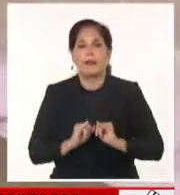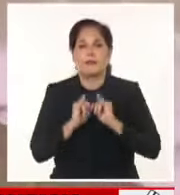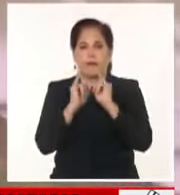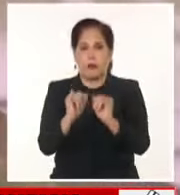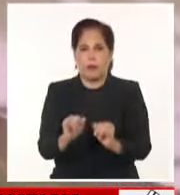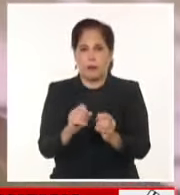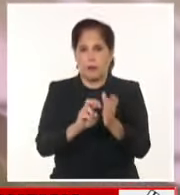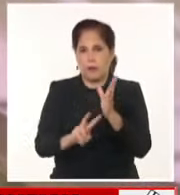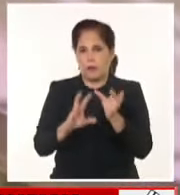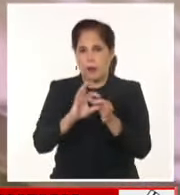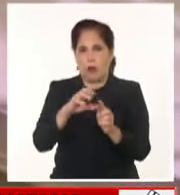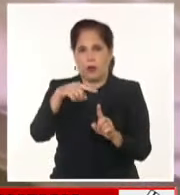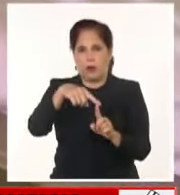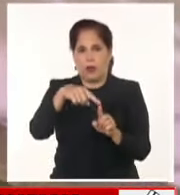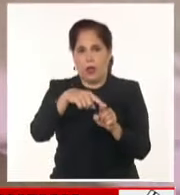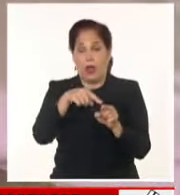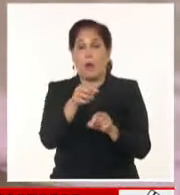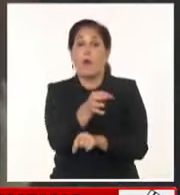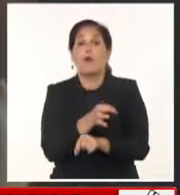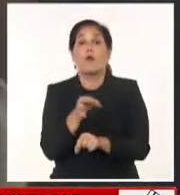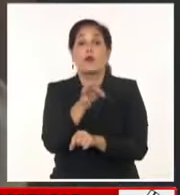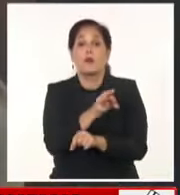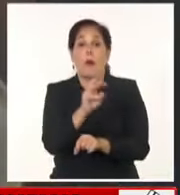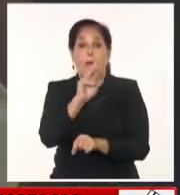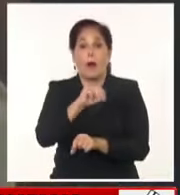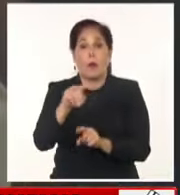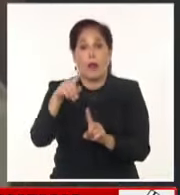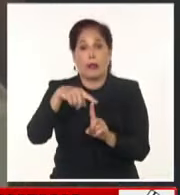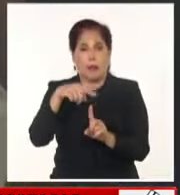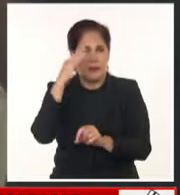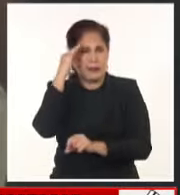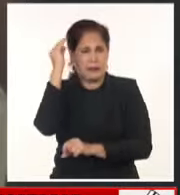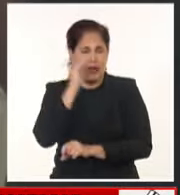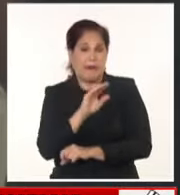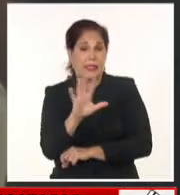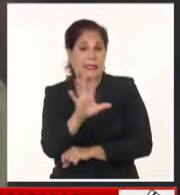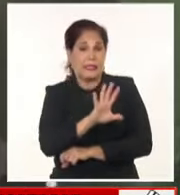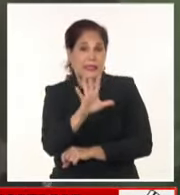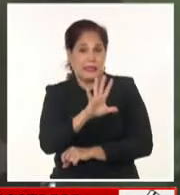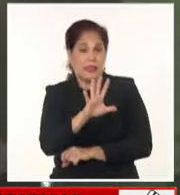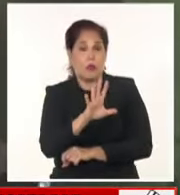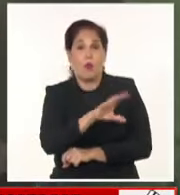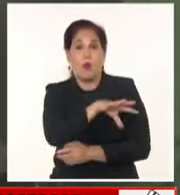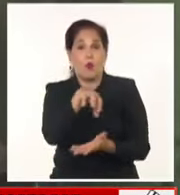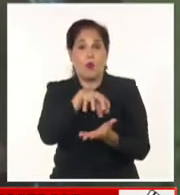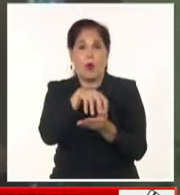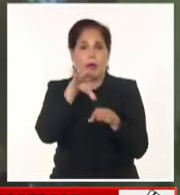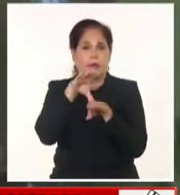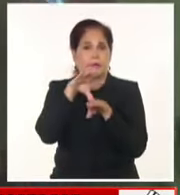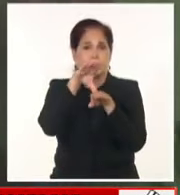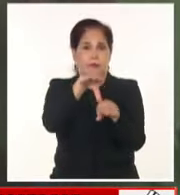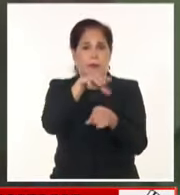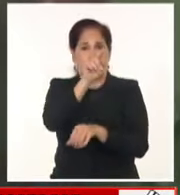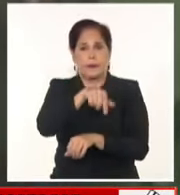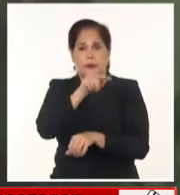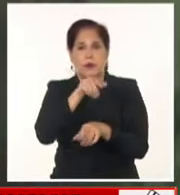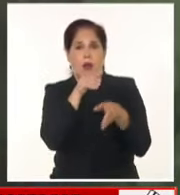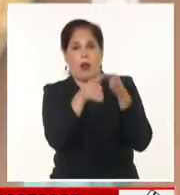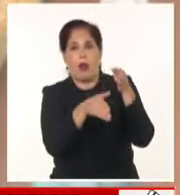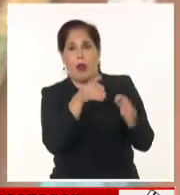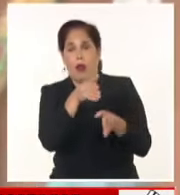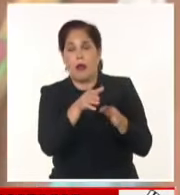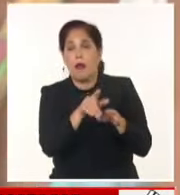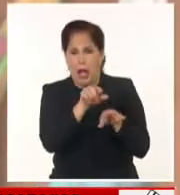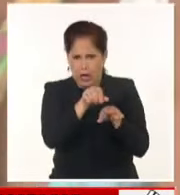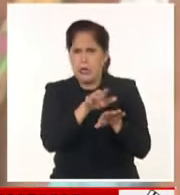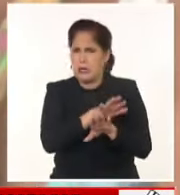la provincia. En el municipio Manuel Tames conoció que son 5 los centros destinados para la evacuación de personas, permanecen